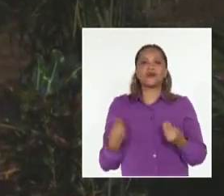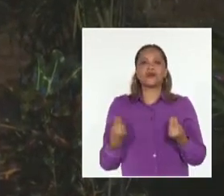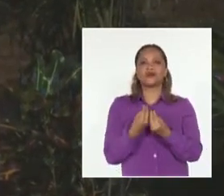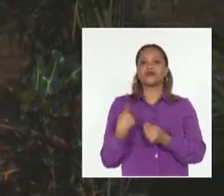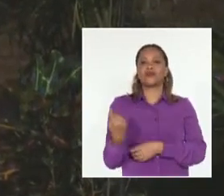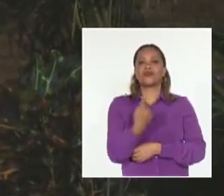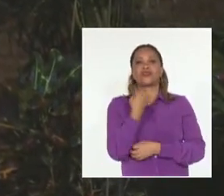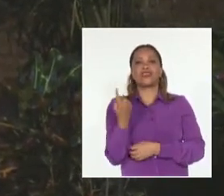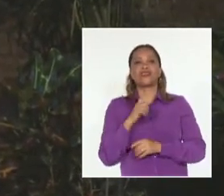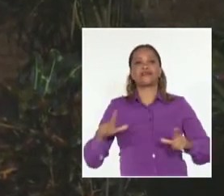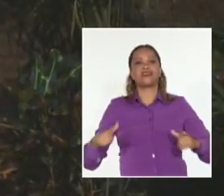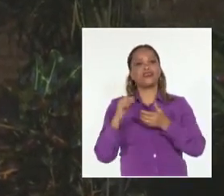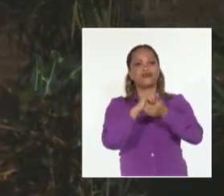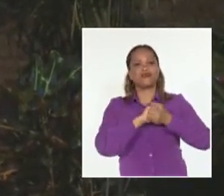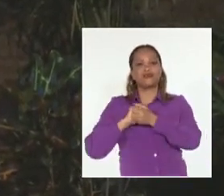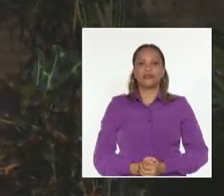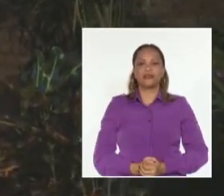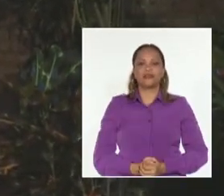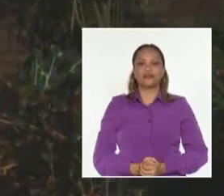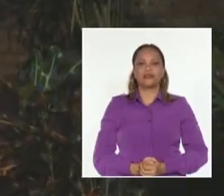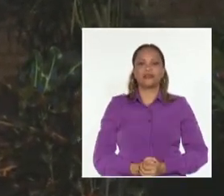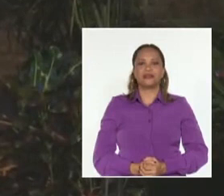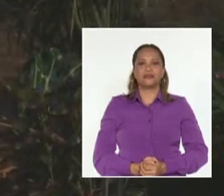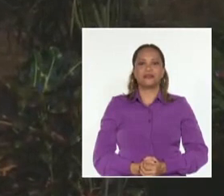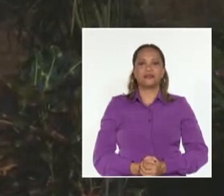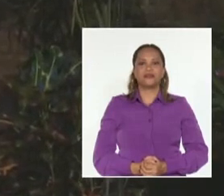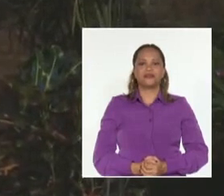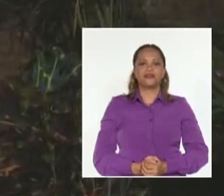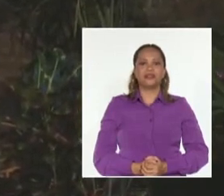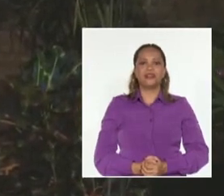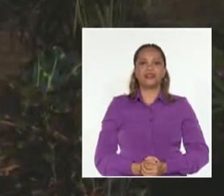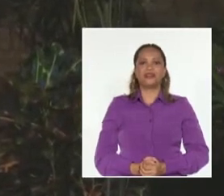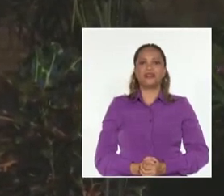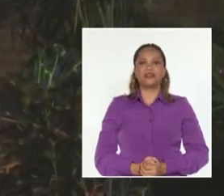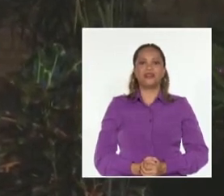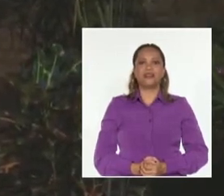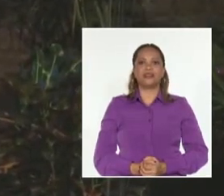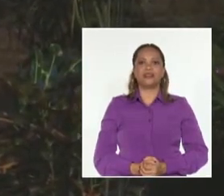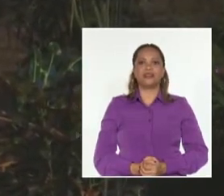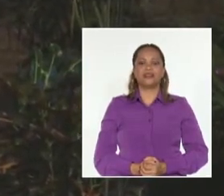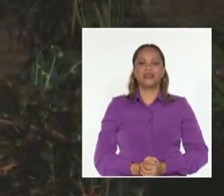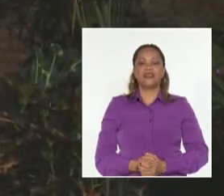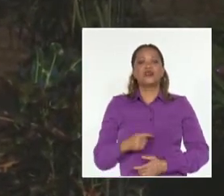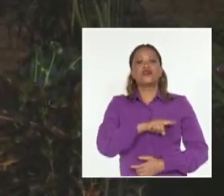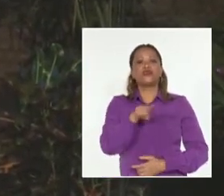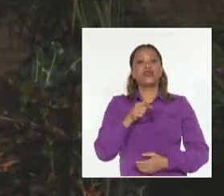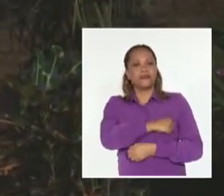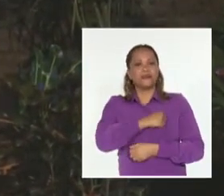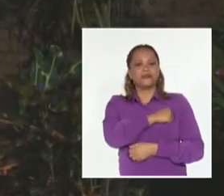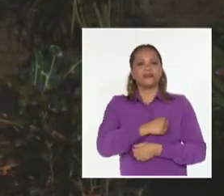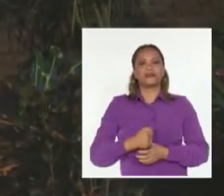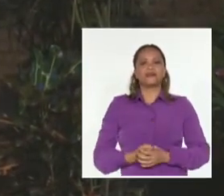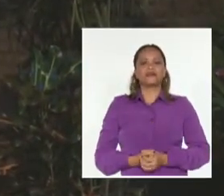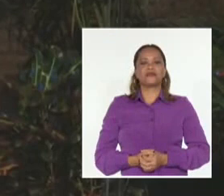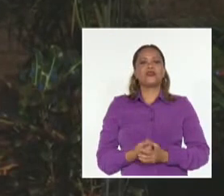acto de solidaridad con Venezuela y con Cuba. Ustedes nos han brindado amor, nos